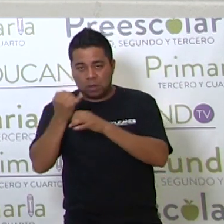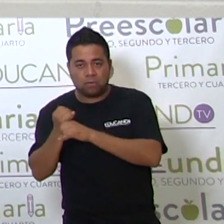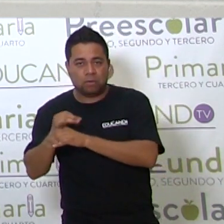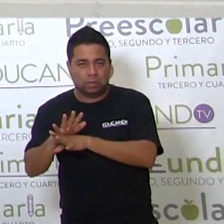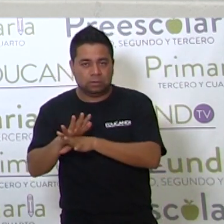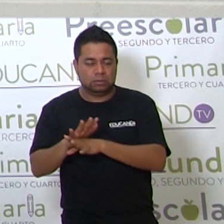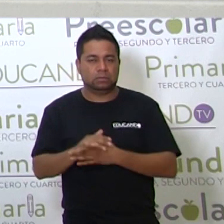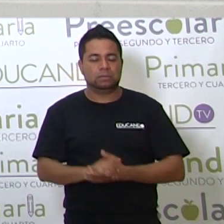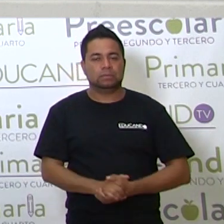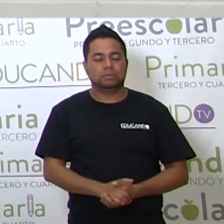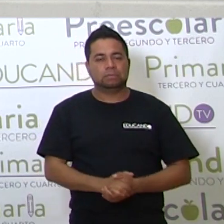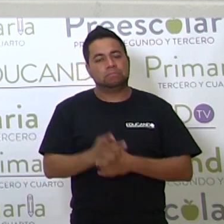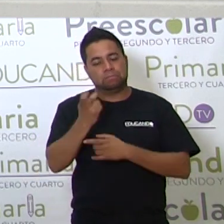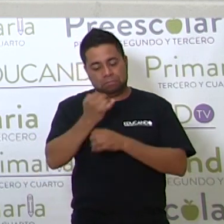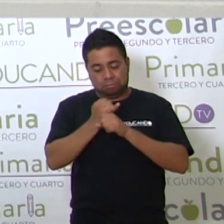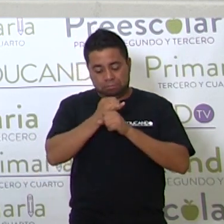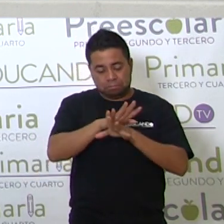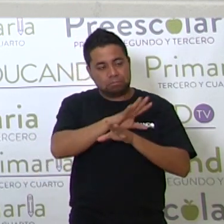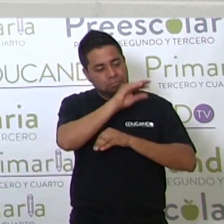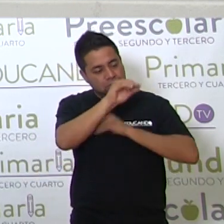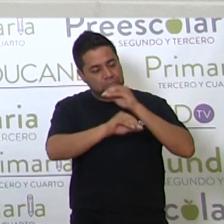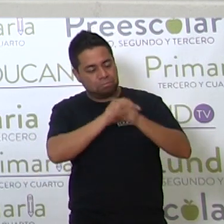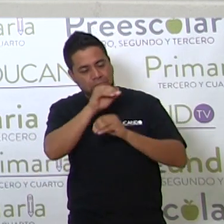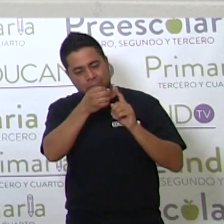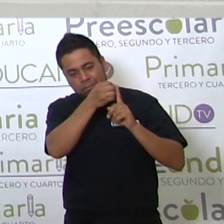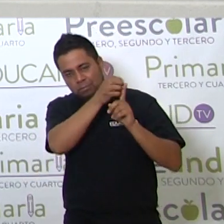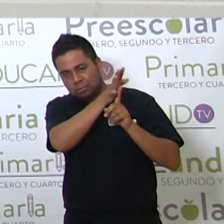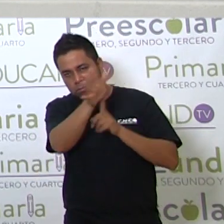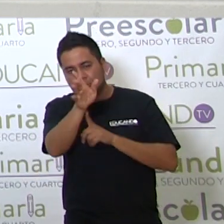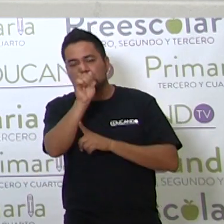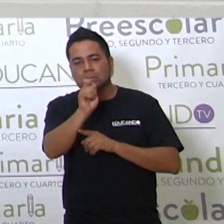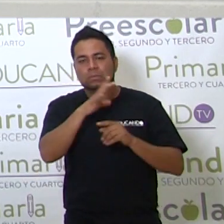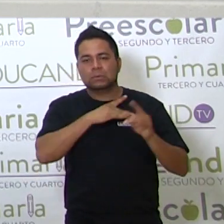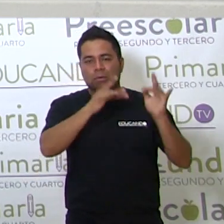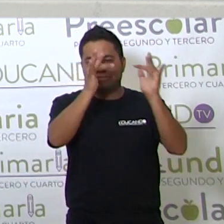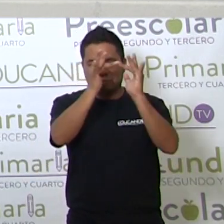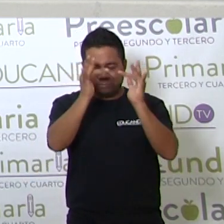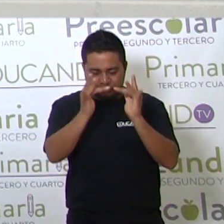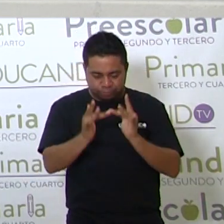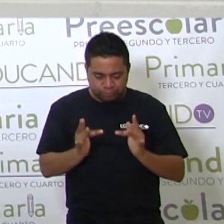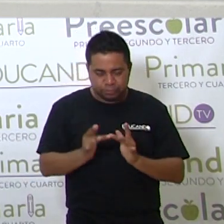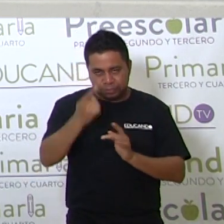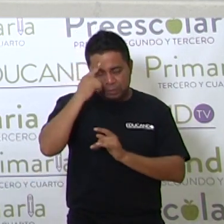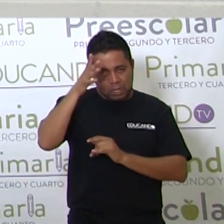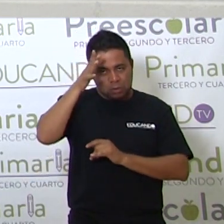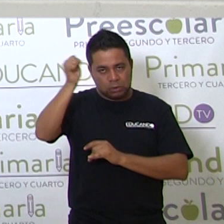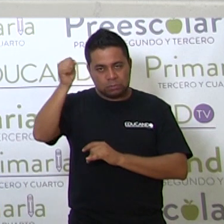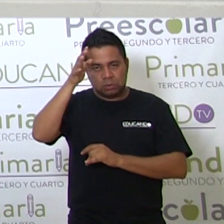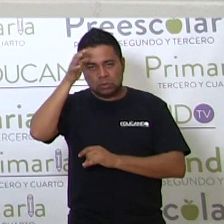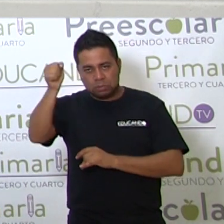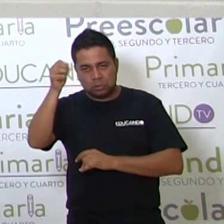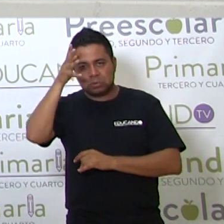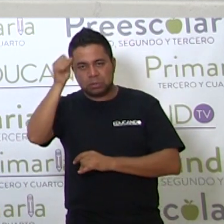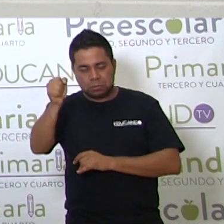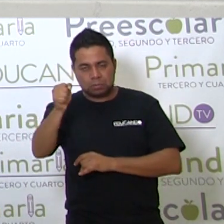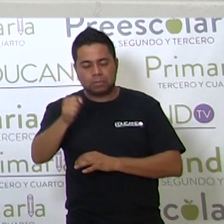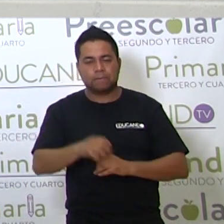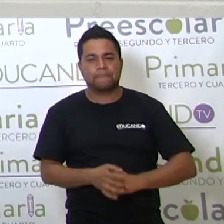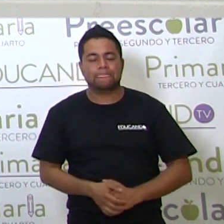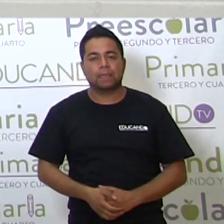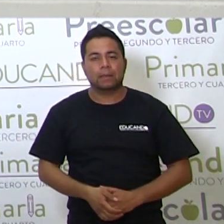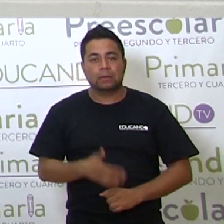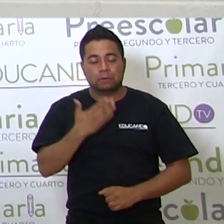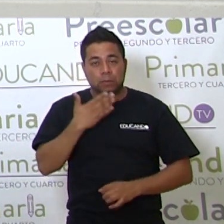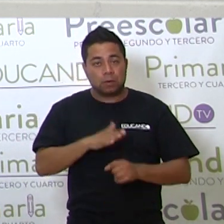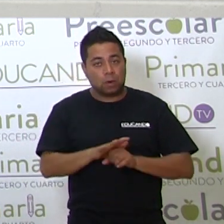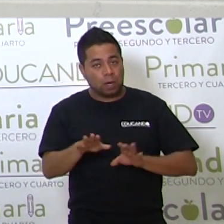esta información se convierte en una red de conceptos. Bien, ¿y qué elementos ustedes